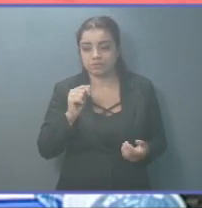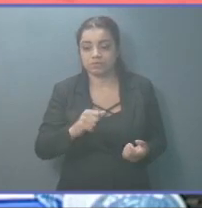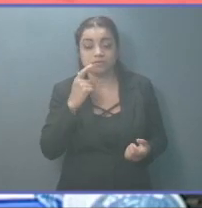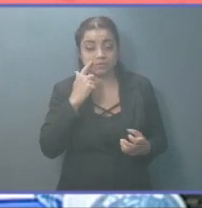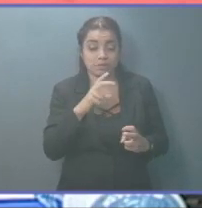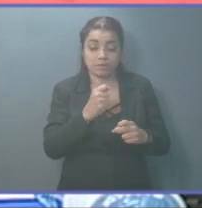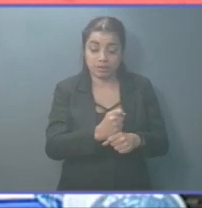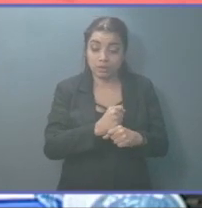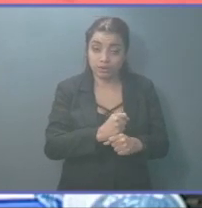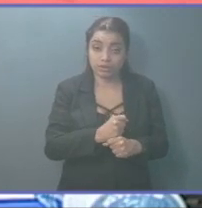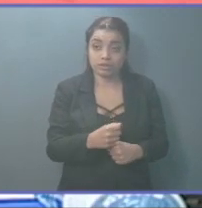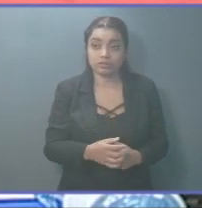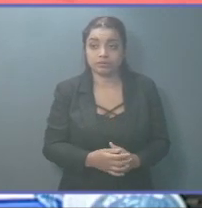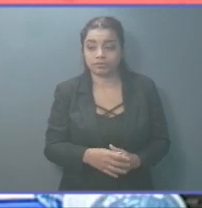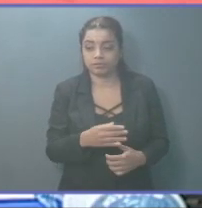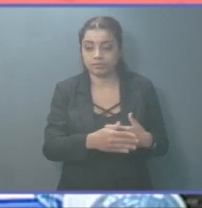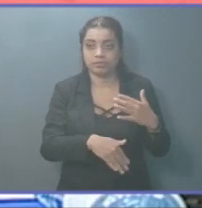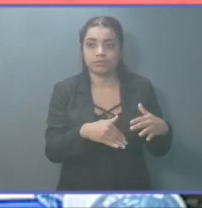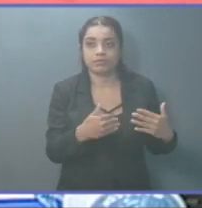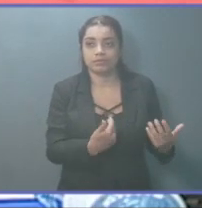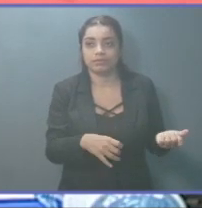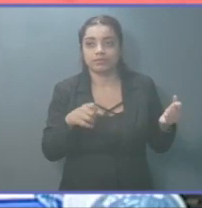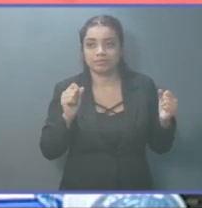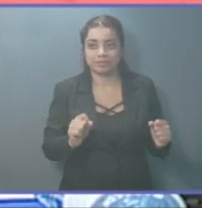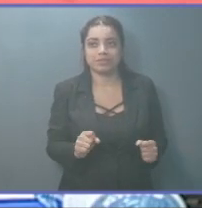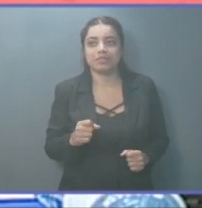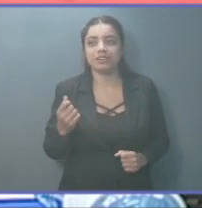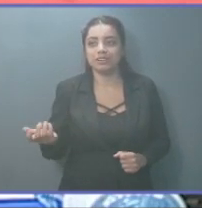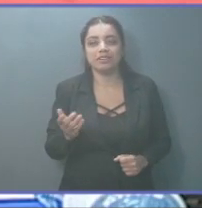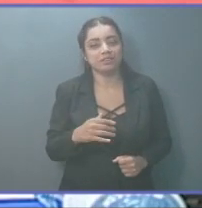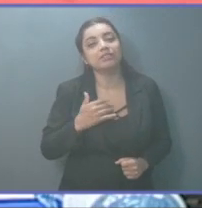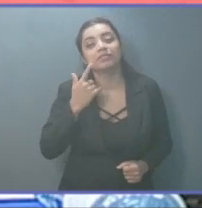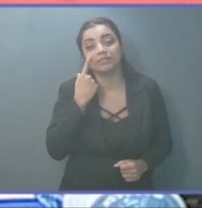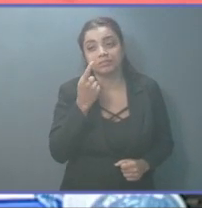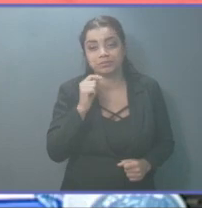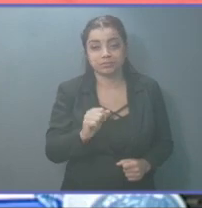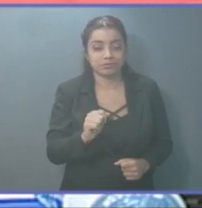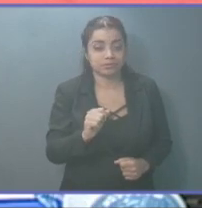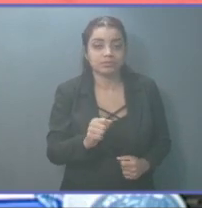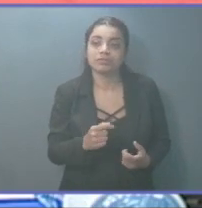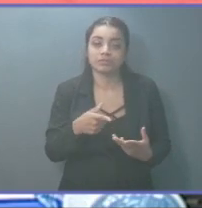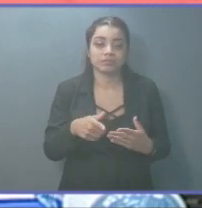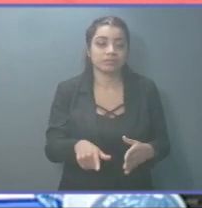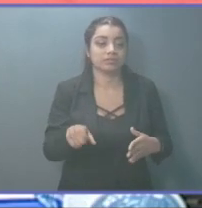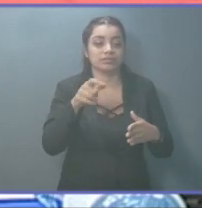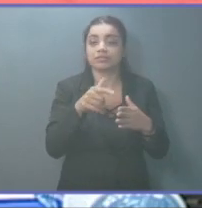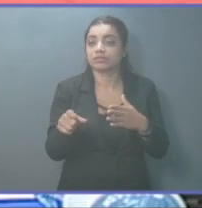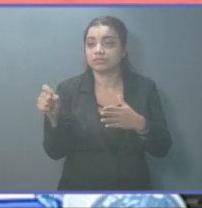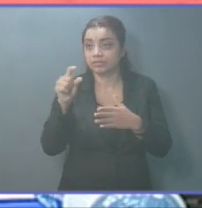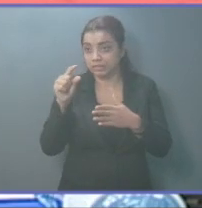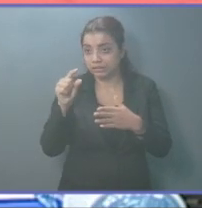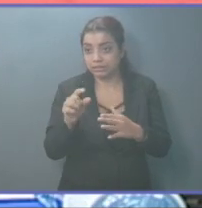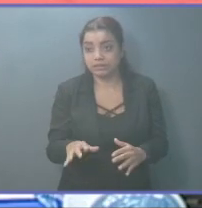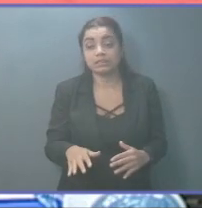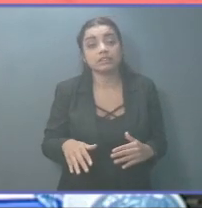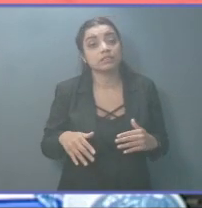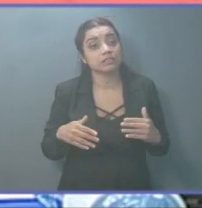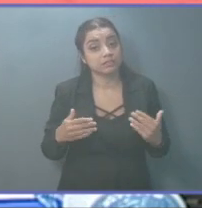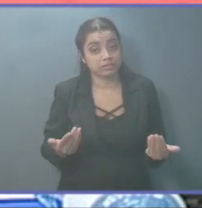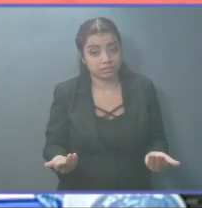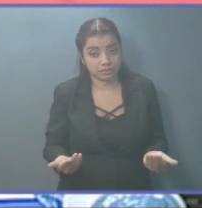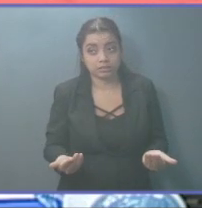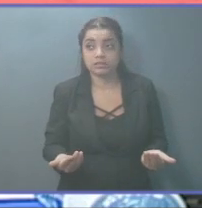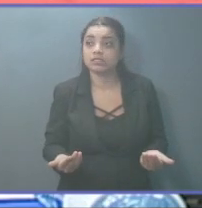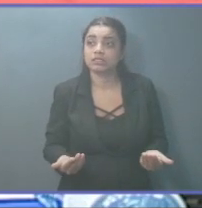seguridad, cada uno de los elementos de la institución portan